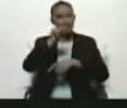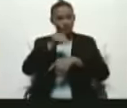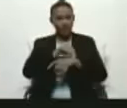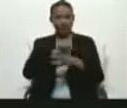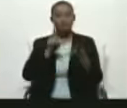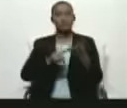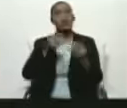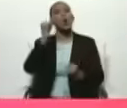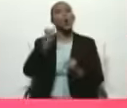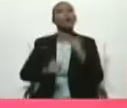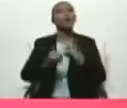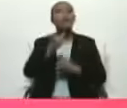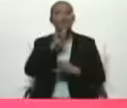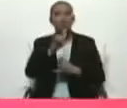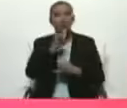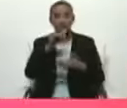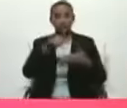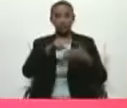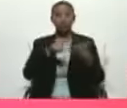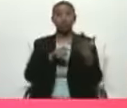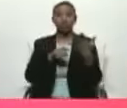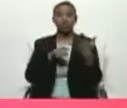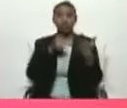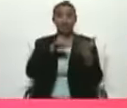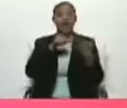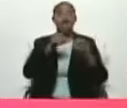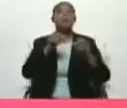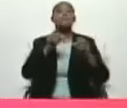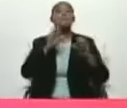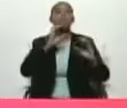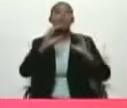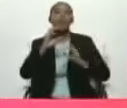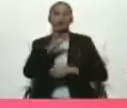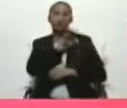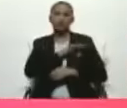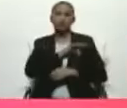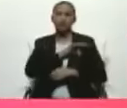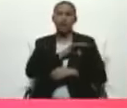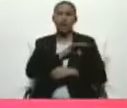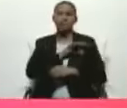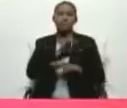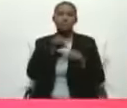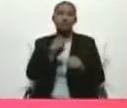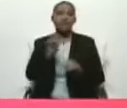Noticias. Gobernaban este país. Después se le sumó Televen.